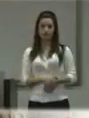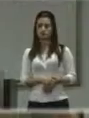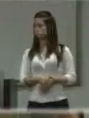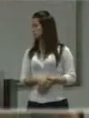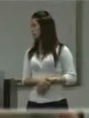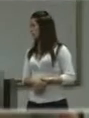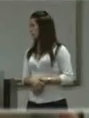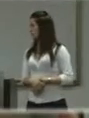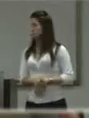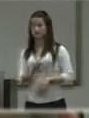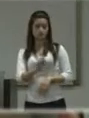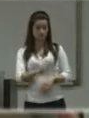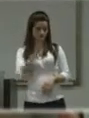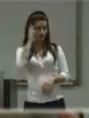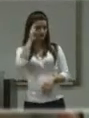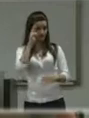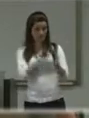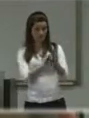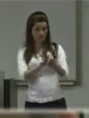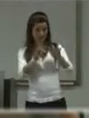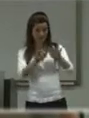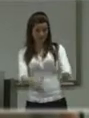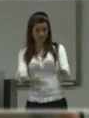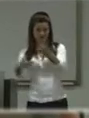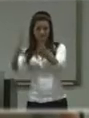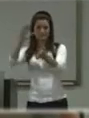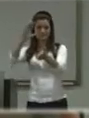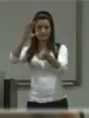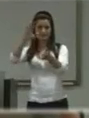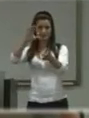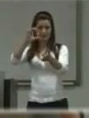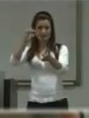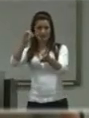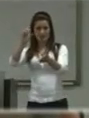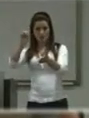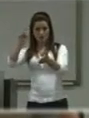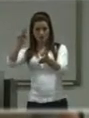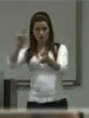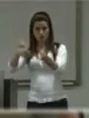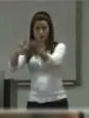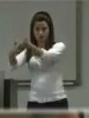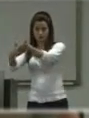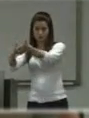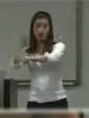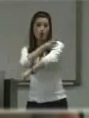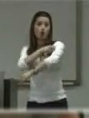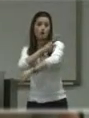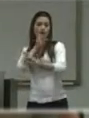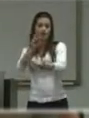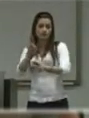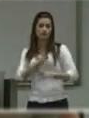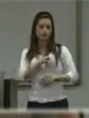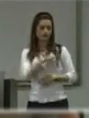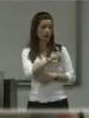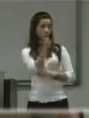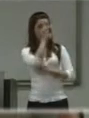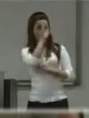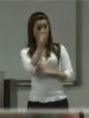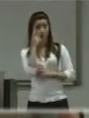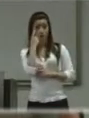después de que se presentó el informe antes sedado el comité emitió una recomendación a Colombia diciendo que